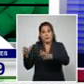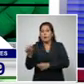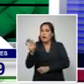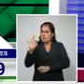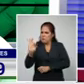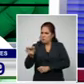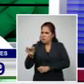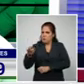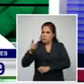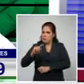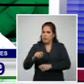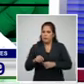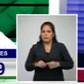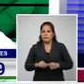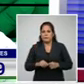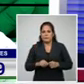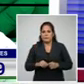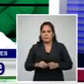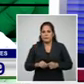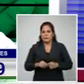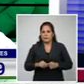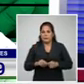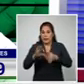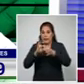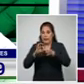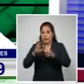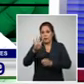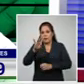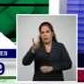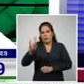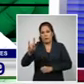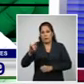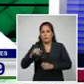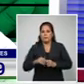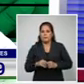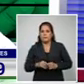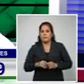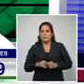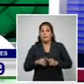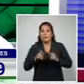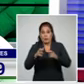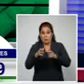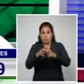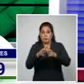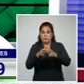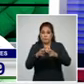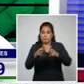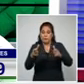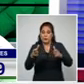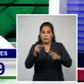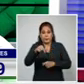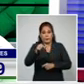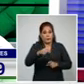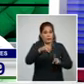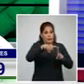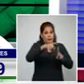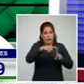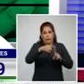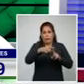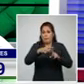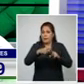de ayer, estamos hablando de 49. Este es el saldo desagradable de esta